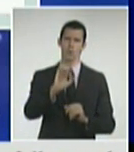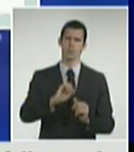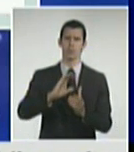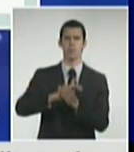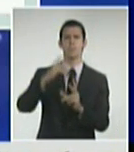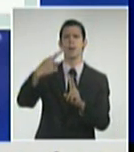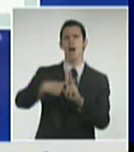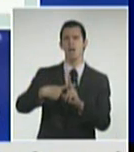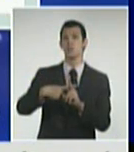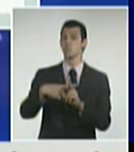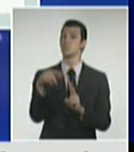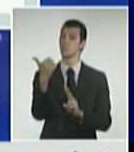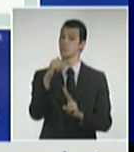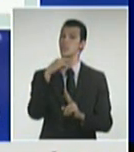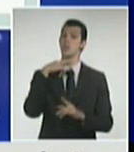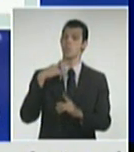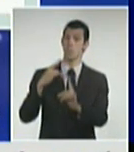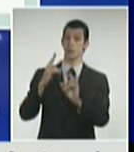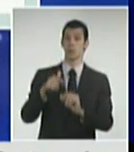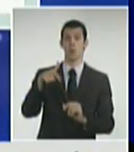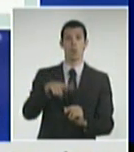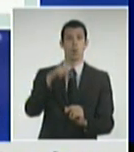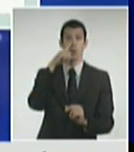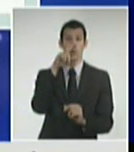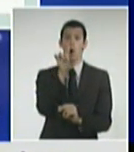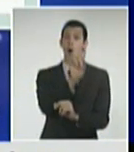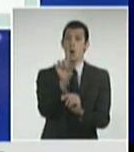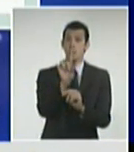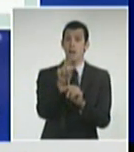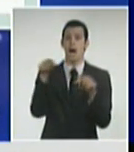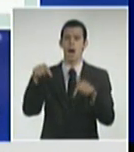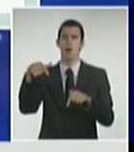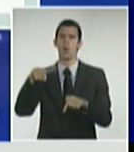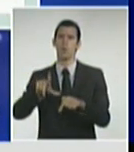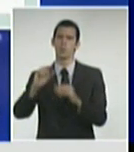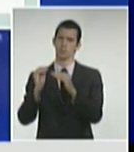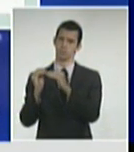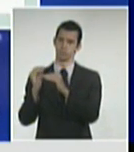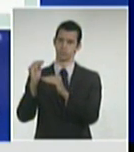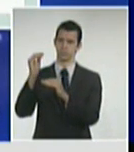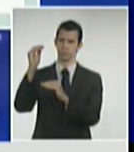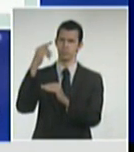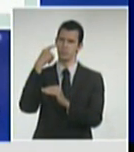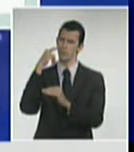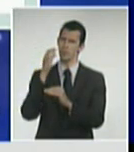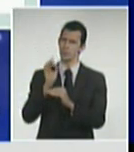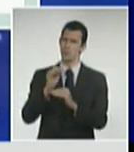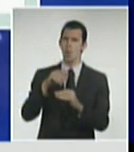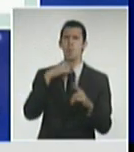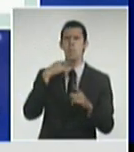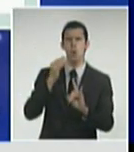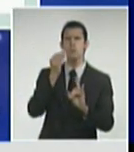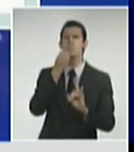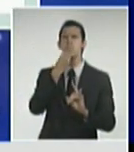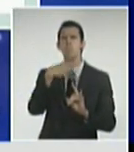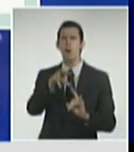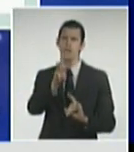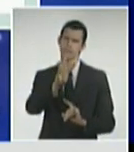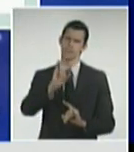11 y julio, que también resalta el comportamiento de la enfermedad,